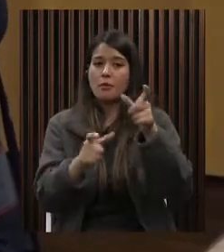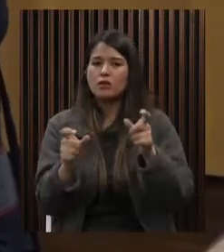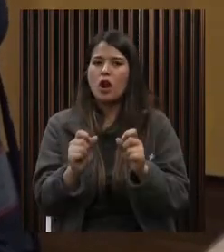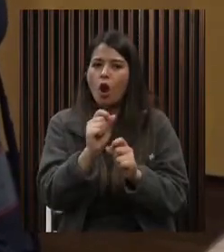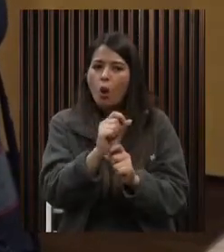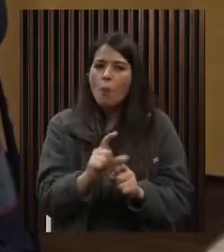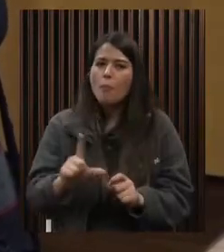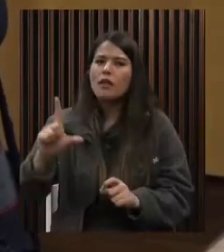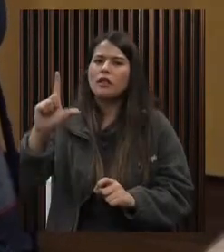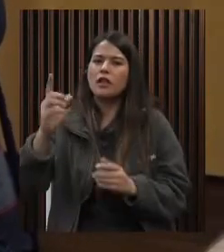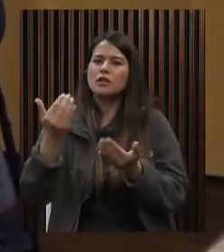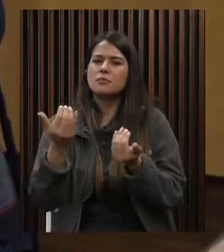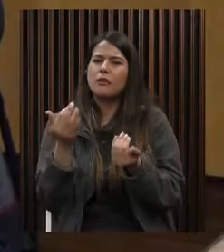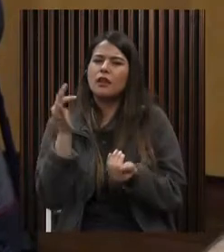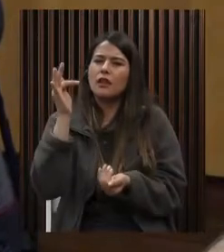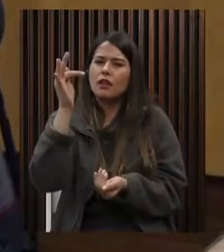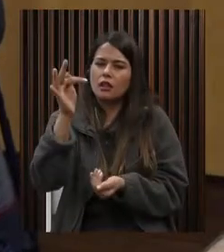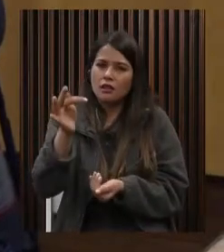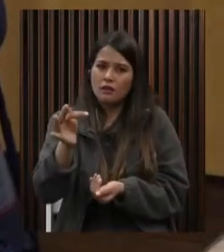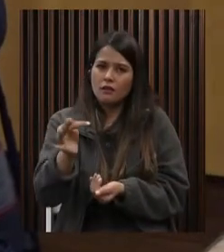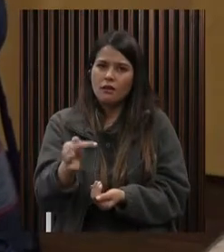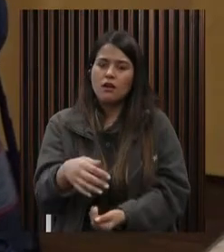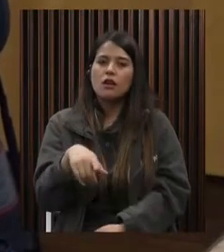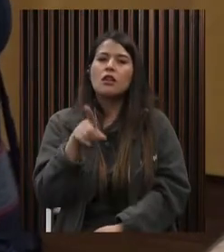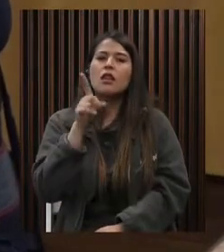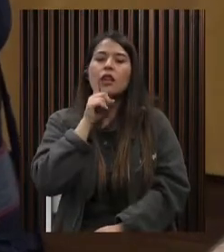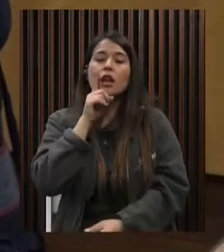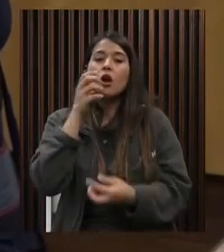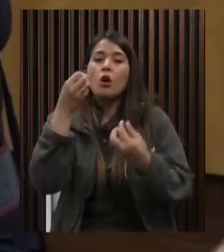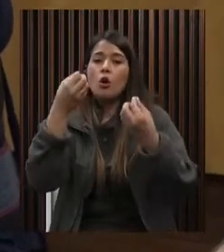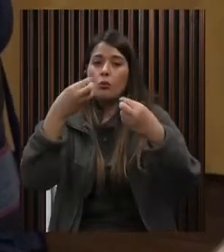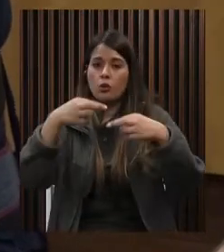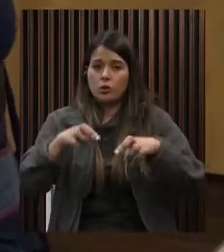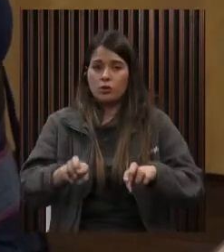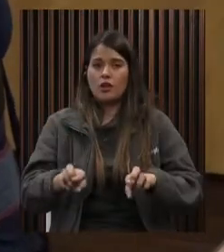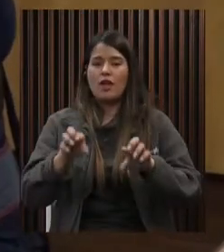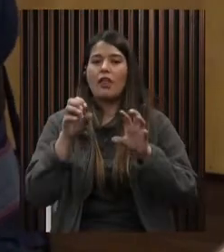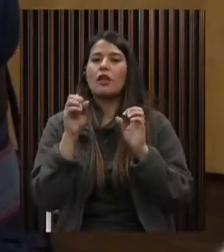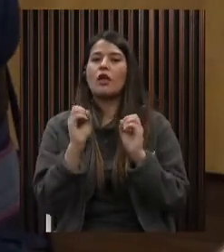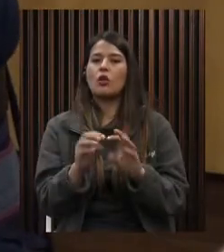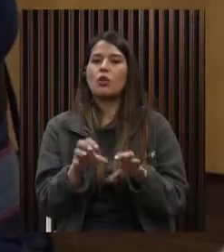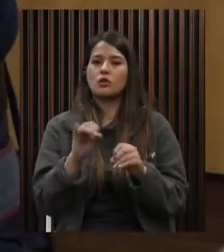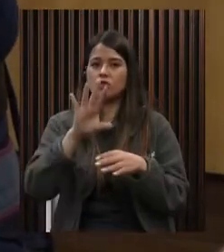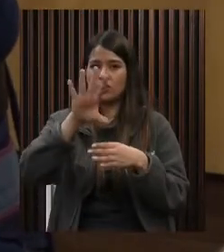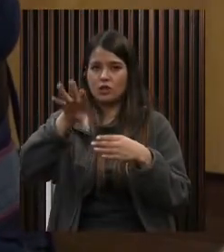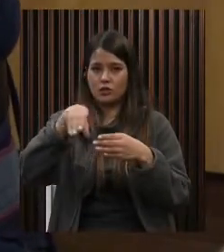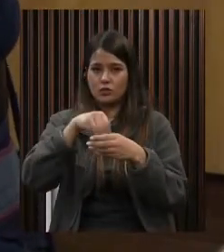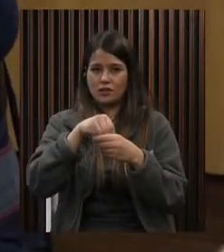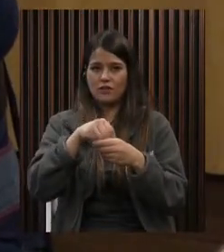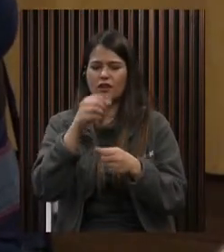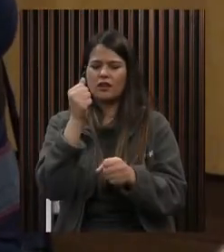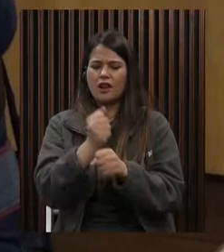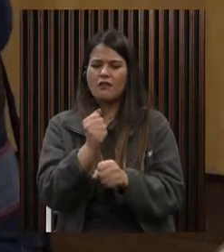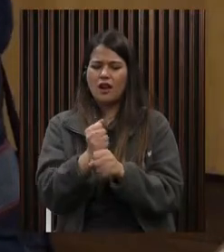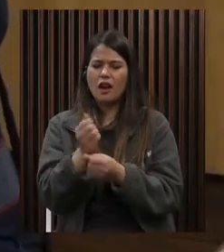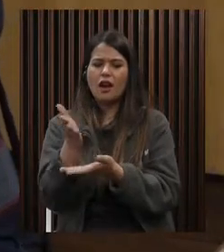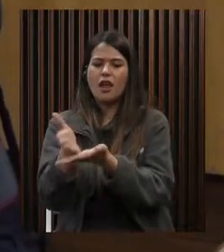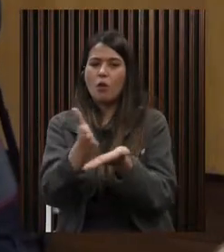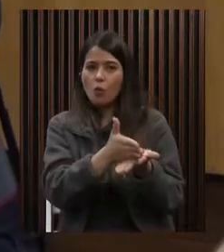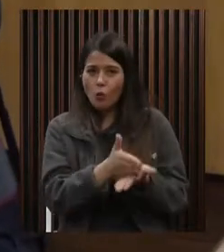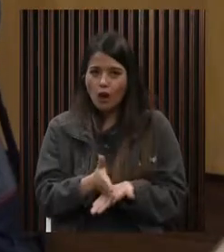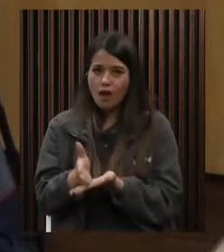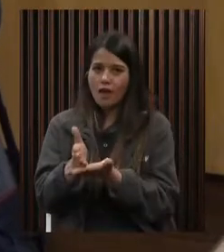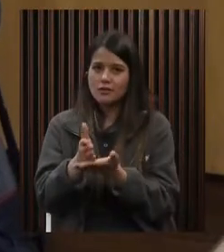aumentar estas expectativas, ¿cierto?, tener también oportunidades de educación inclusiva y trabajar con escuelas, con